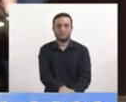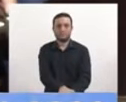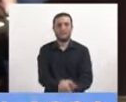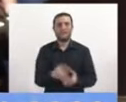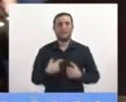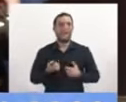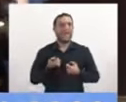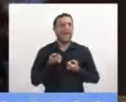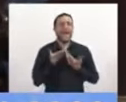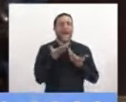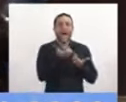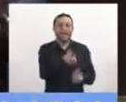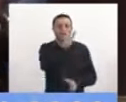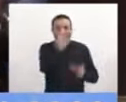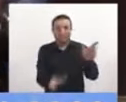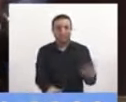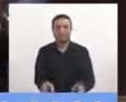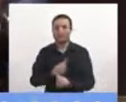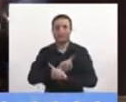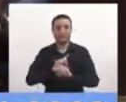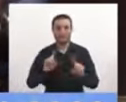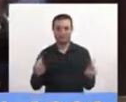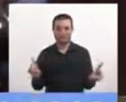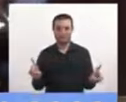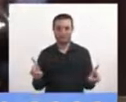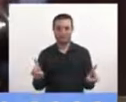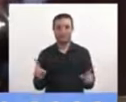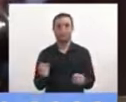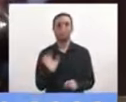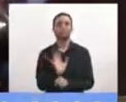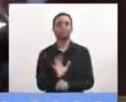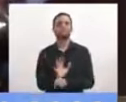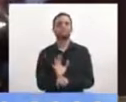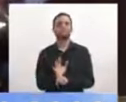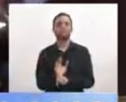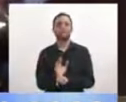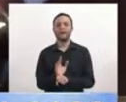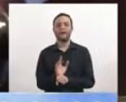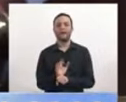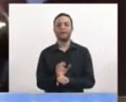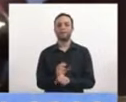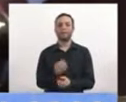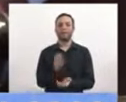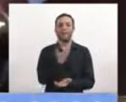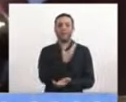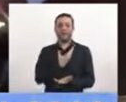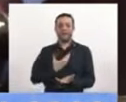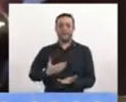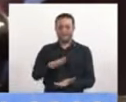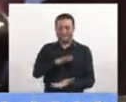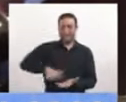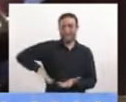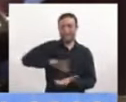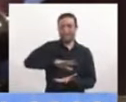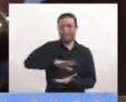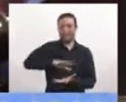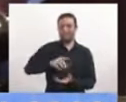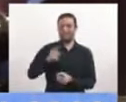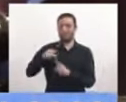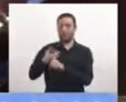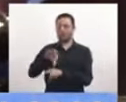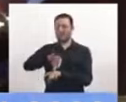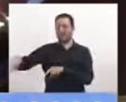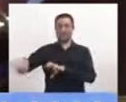Cuando distintas partes se van llevando pedacitos del Estado, el ciudadano deja de recibir. Hay